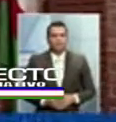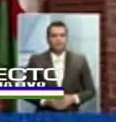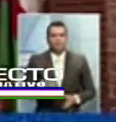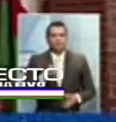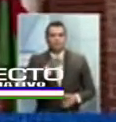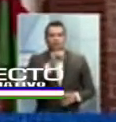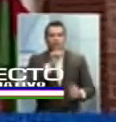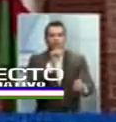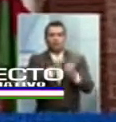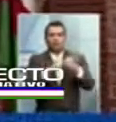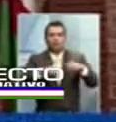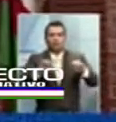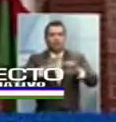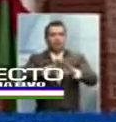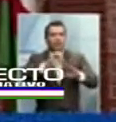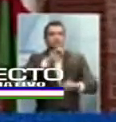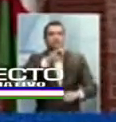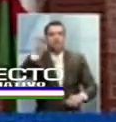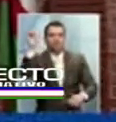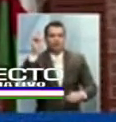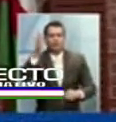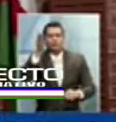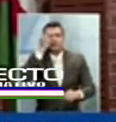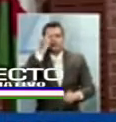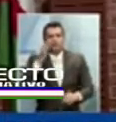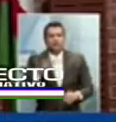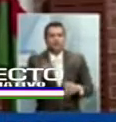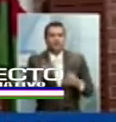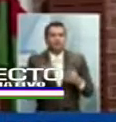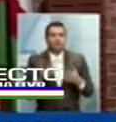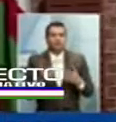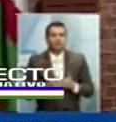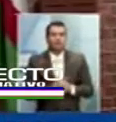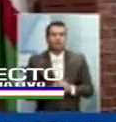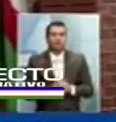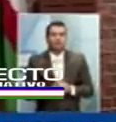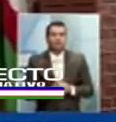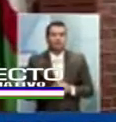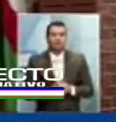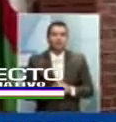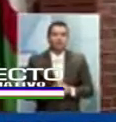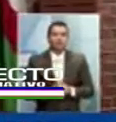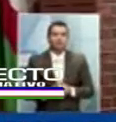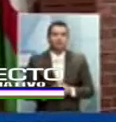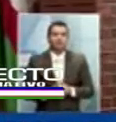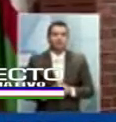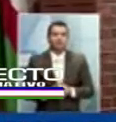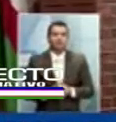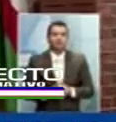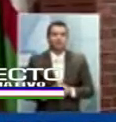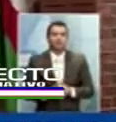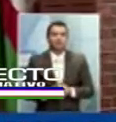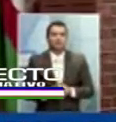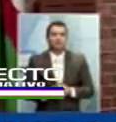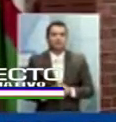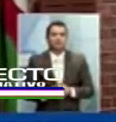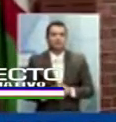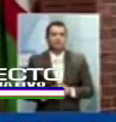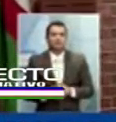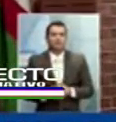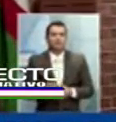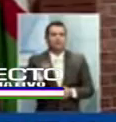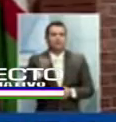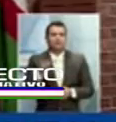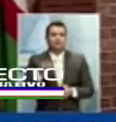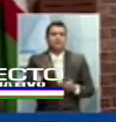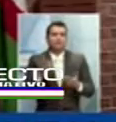del parrillero hombre mayor de 14 años tiende a intervenir ese elemento que hoy está asociado a la comisión de